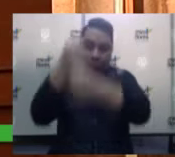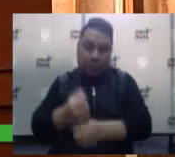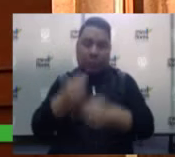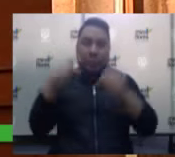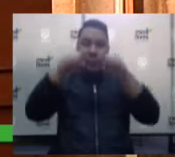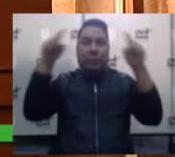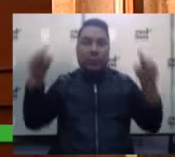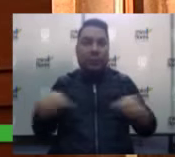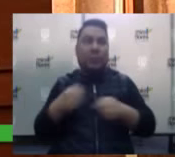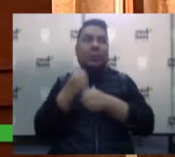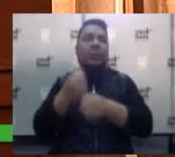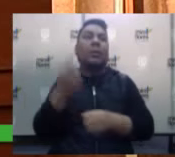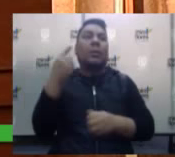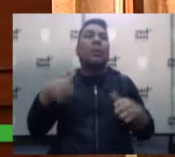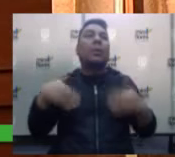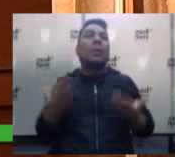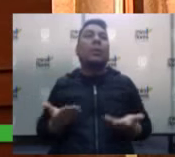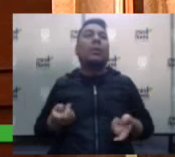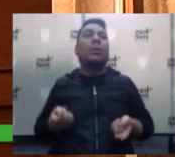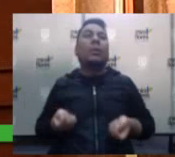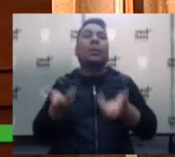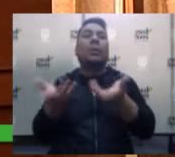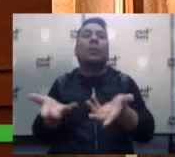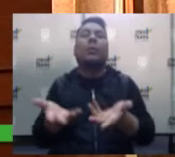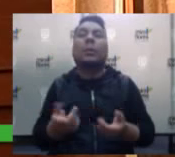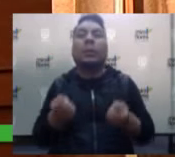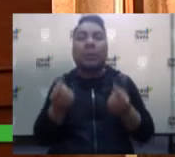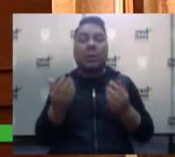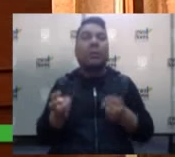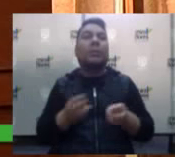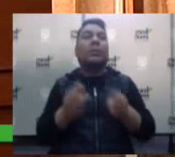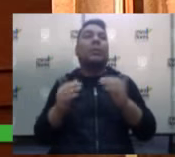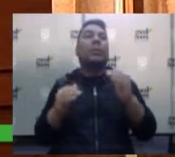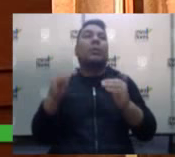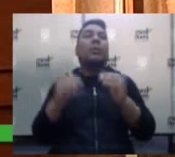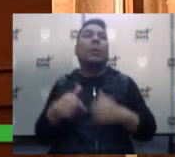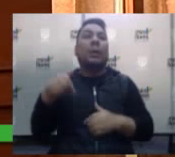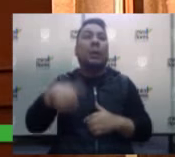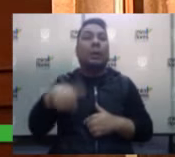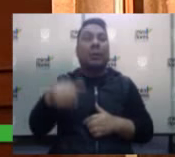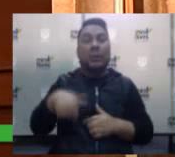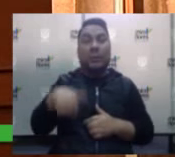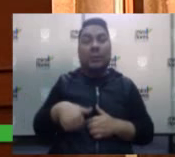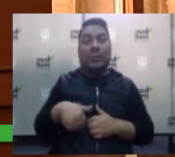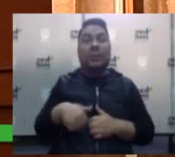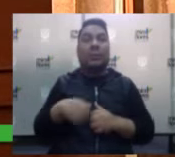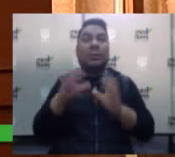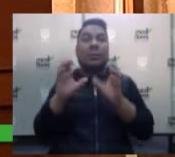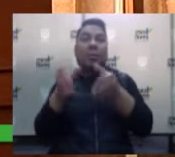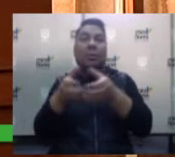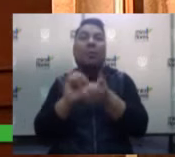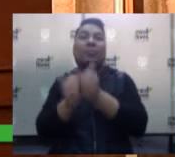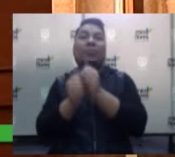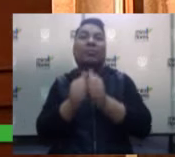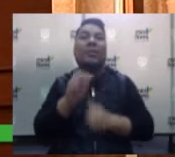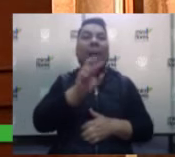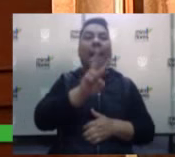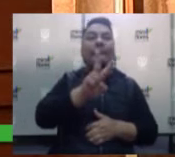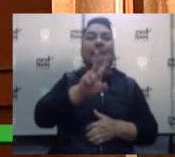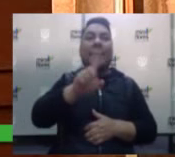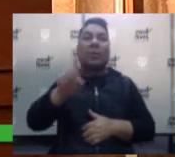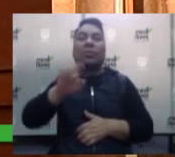entregar de forma equitativa a cada partido. El número de partidos de este año son 21, según la plataforma del